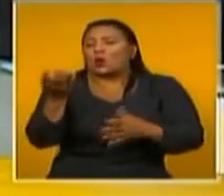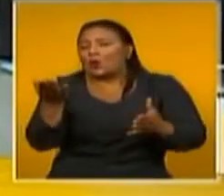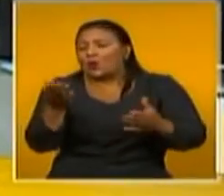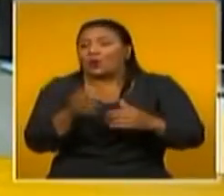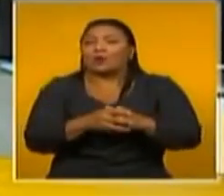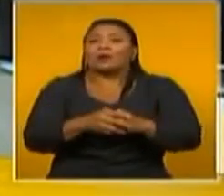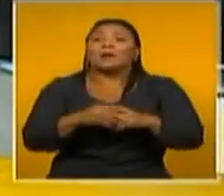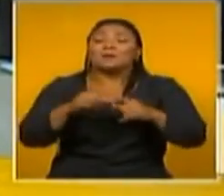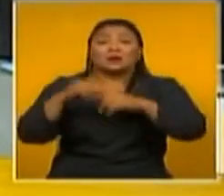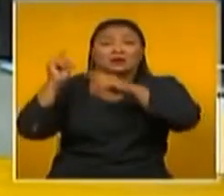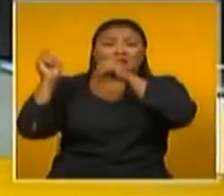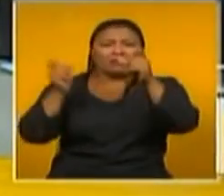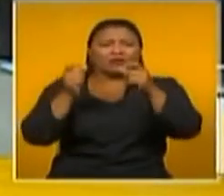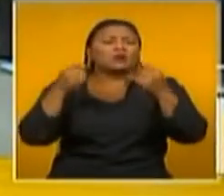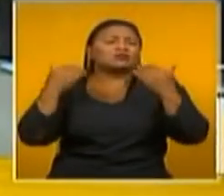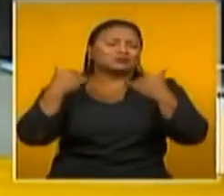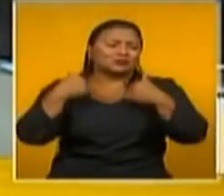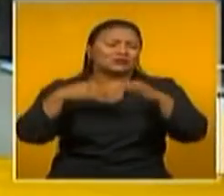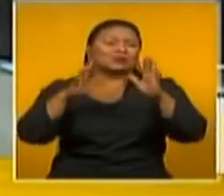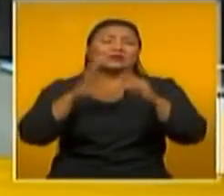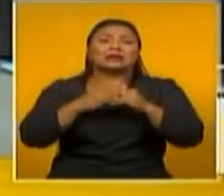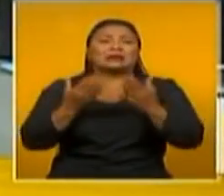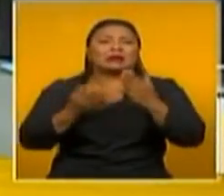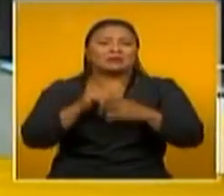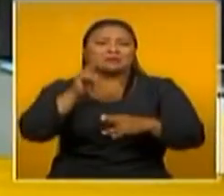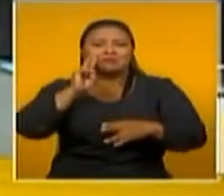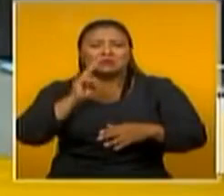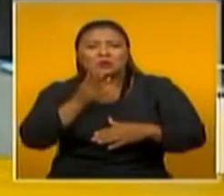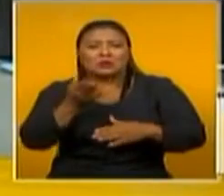muchos casos es común que el hecho termine en violación.